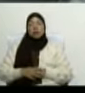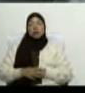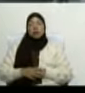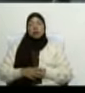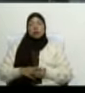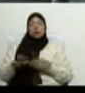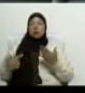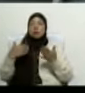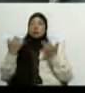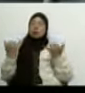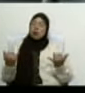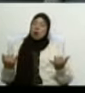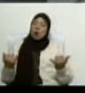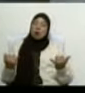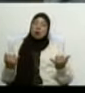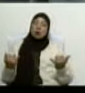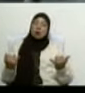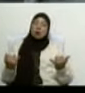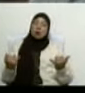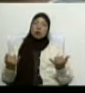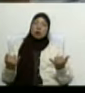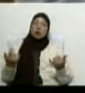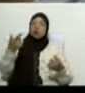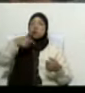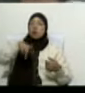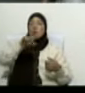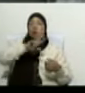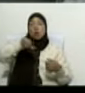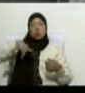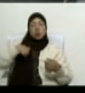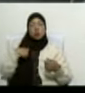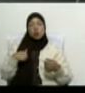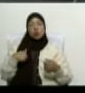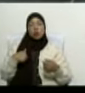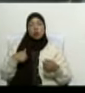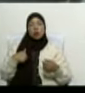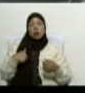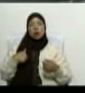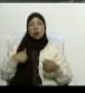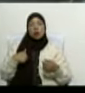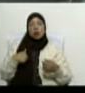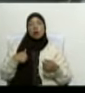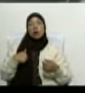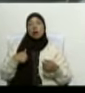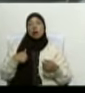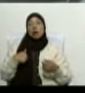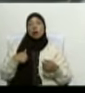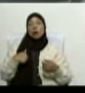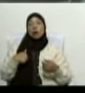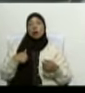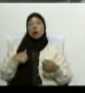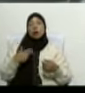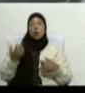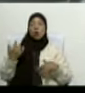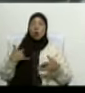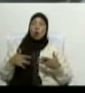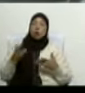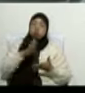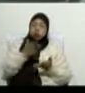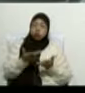mercado. ¿Cómo vio el pescado? ¿Estaba fresco? ¿Los precios en comparación con los...? No, la mercancía estaba fresca. Hay